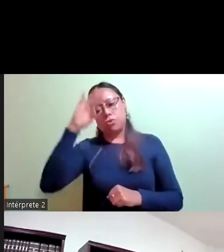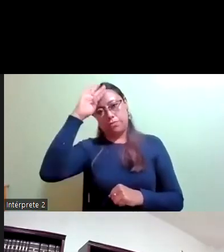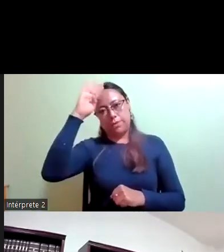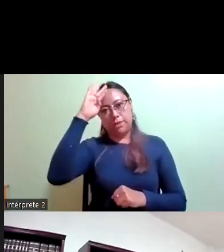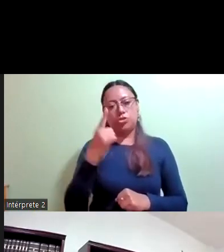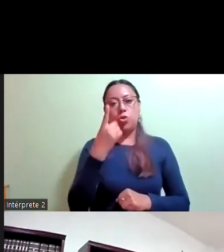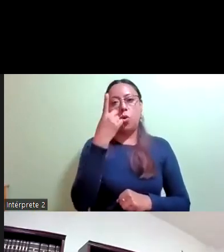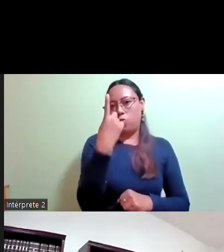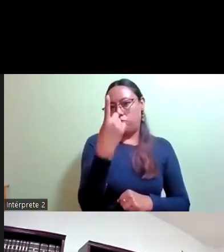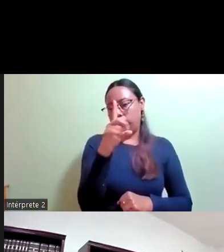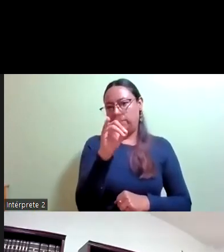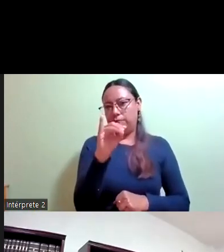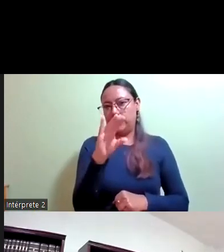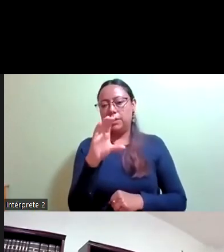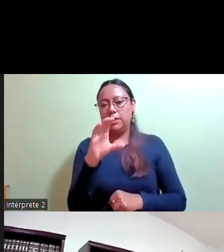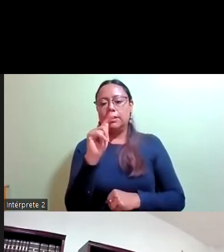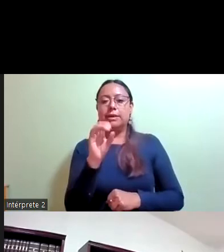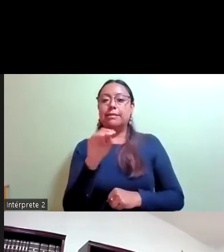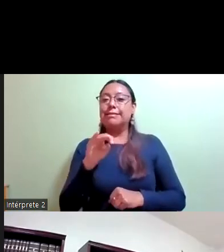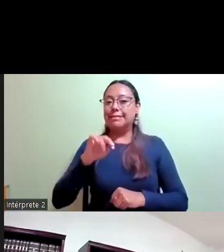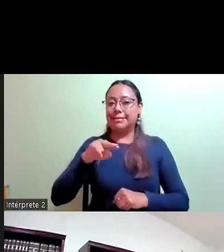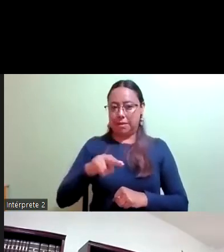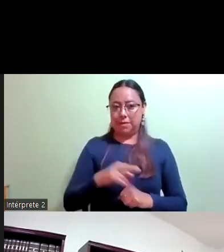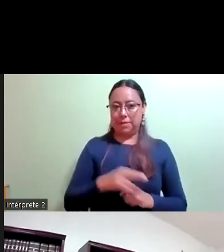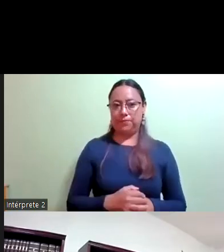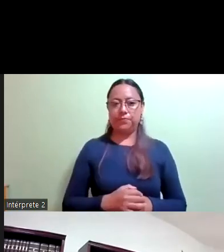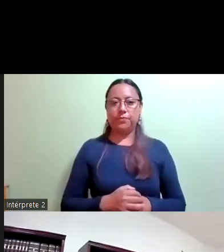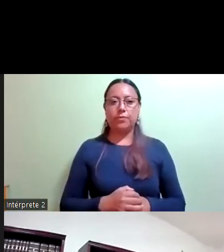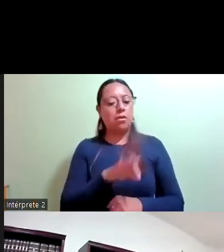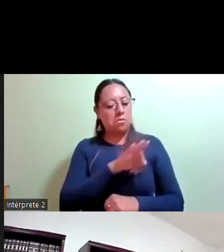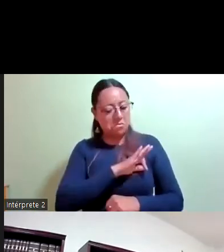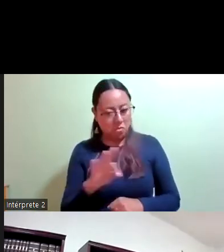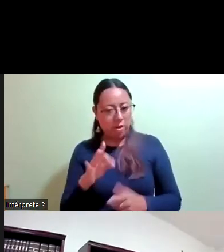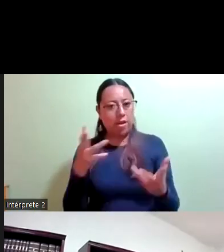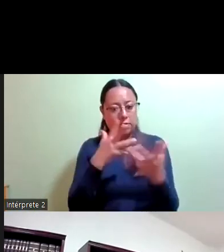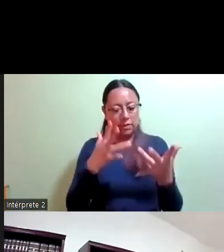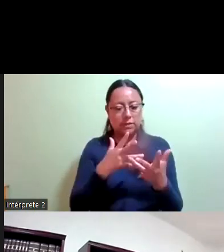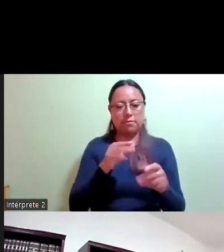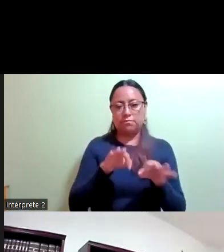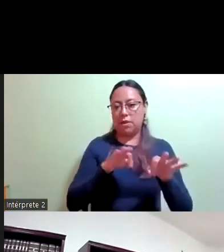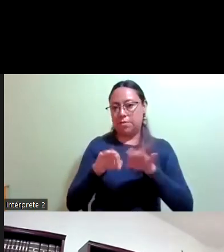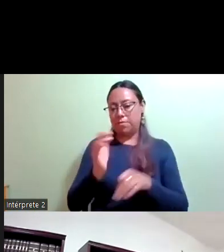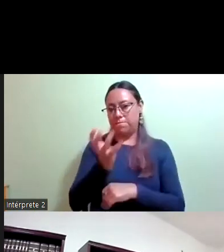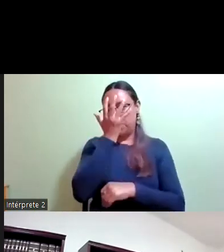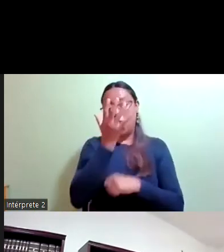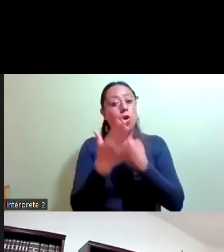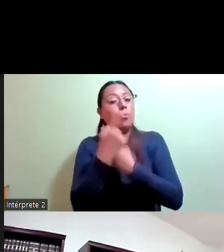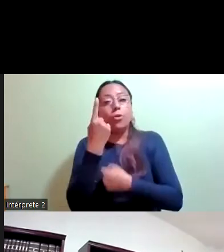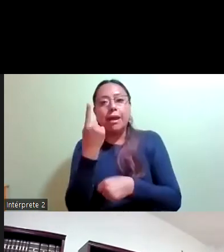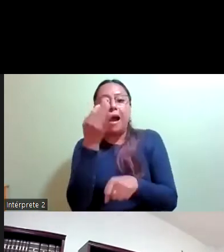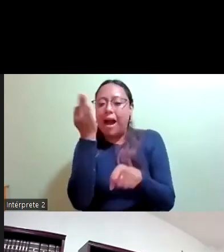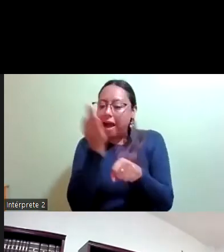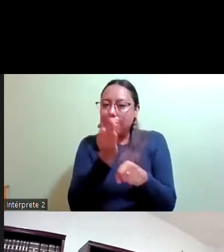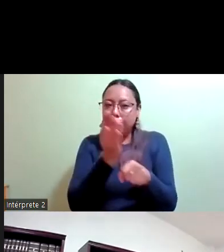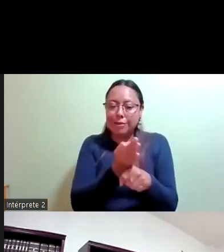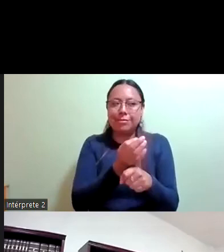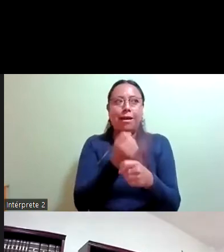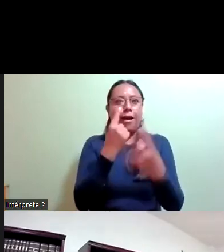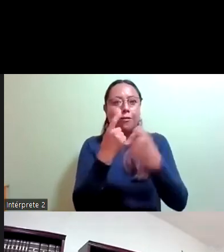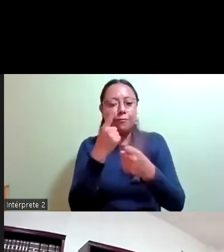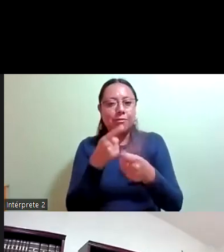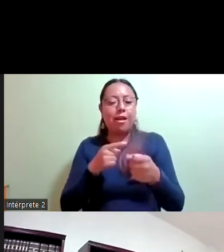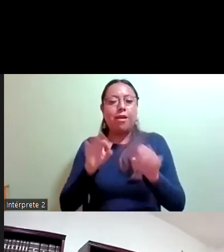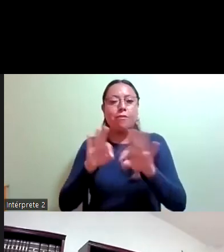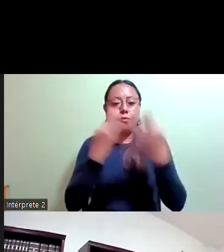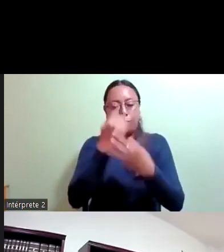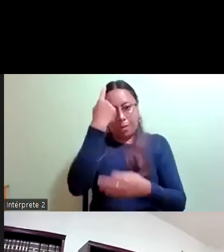consulta externa que pudiera dictaminar de manera seria, que no hay manera de acceder, que no hay manera de bloquear esa solicitud de